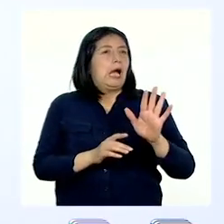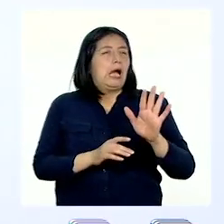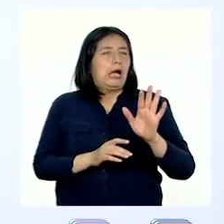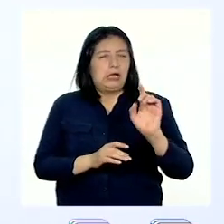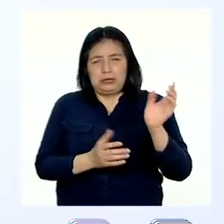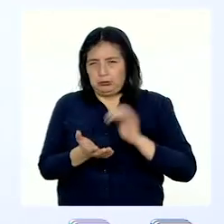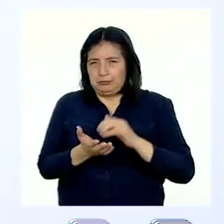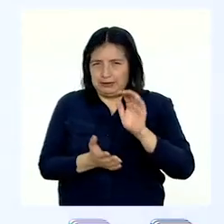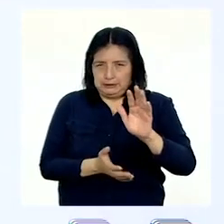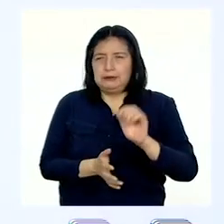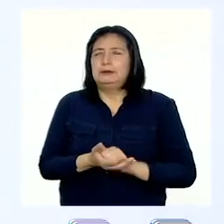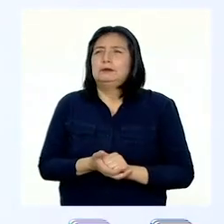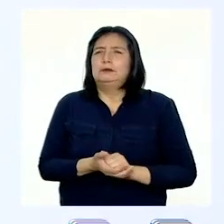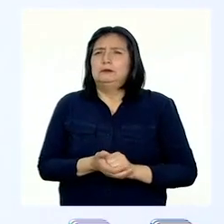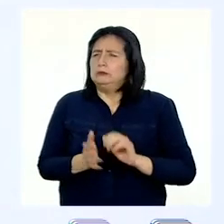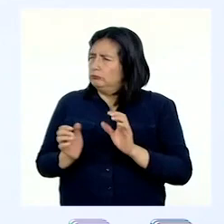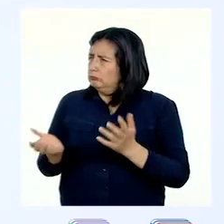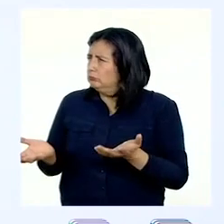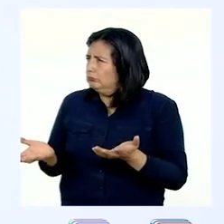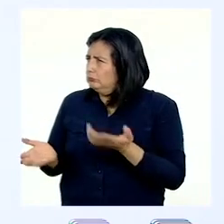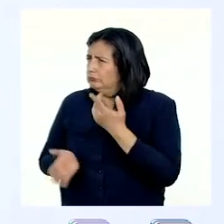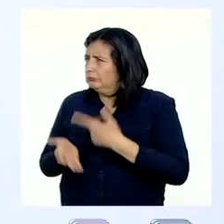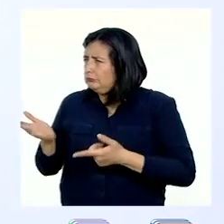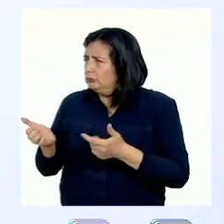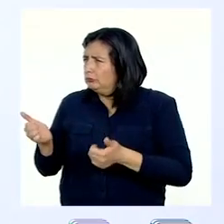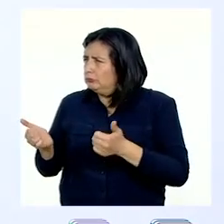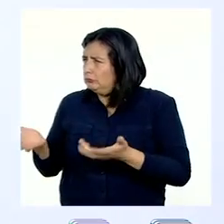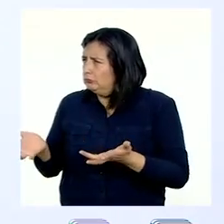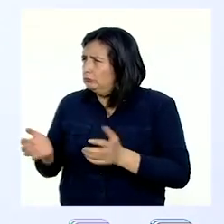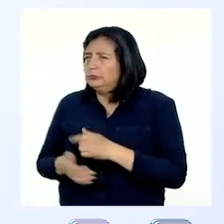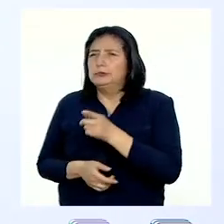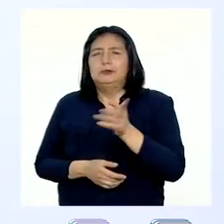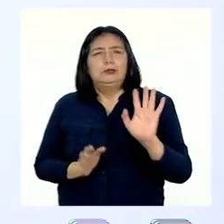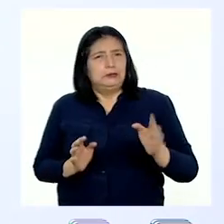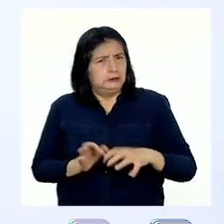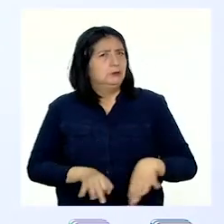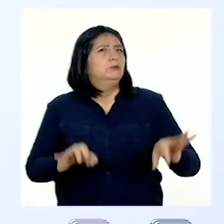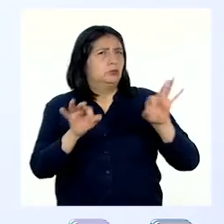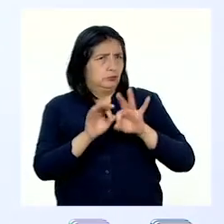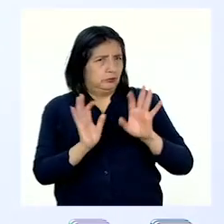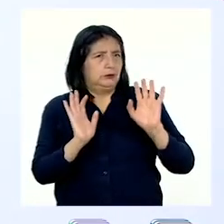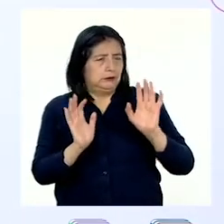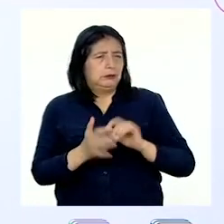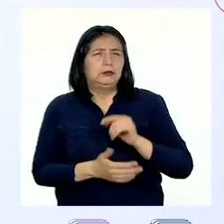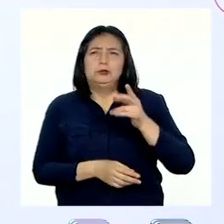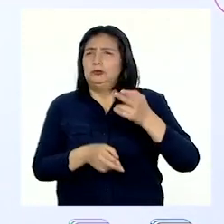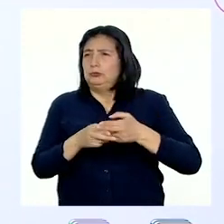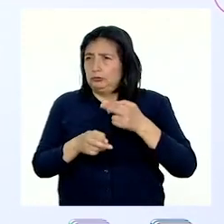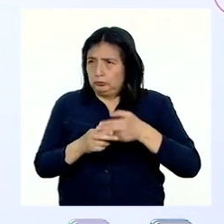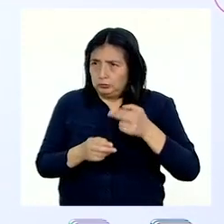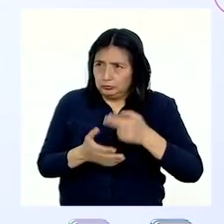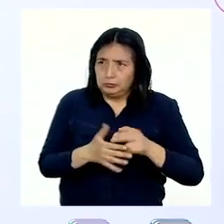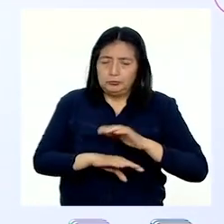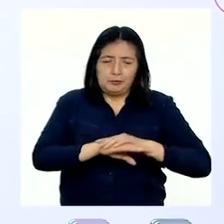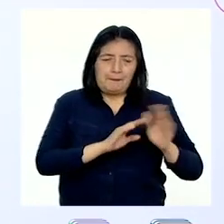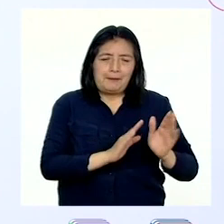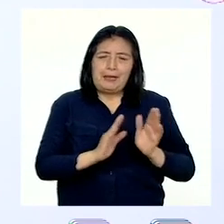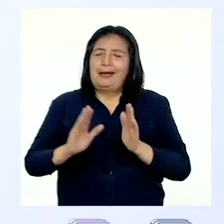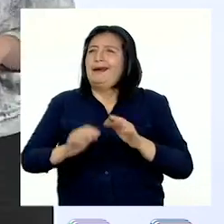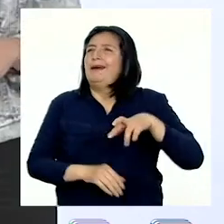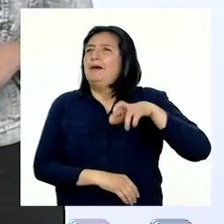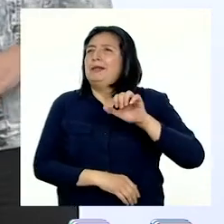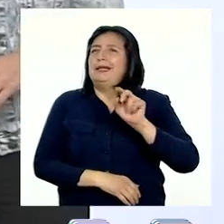una cosita más. ¿Así? ¿Cuál, profe? Una muy importante. Se llama